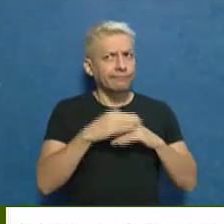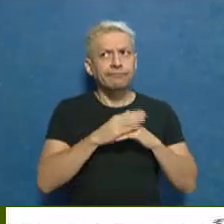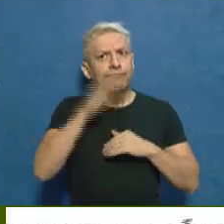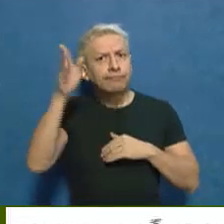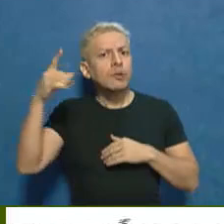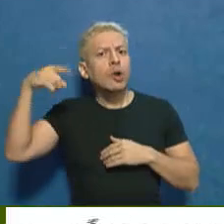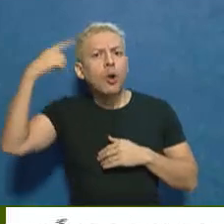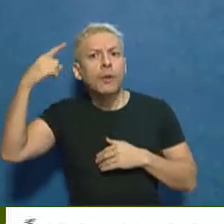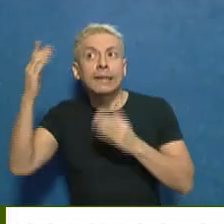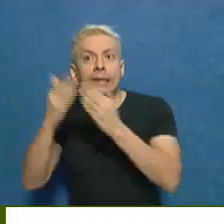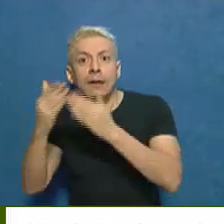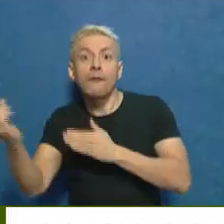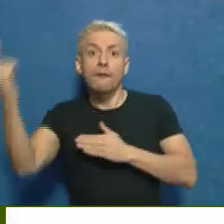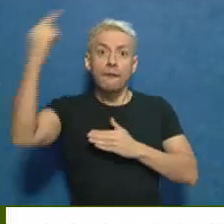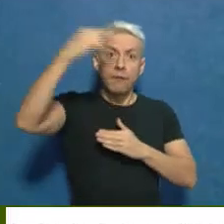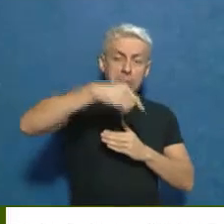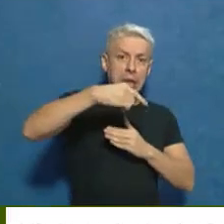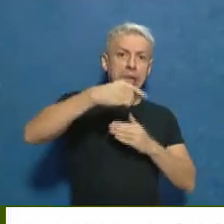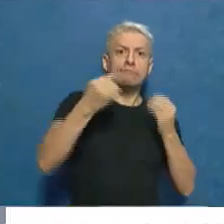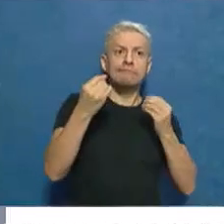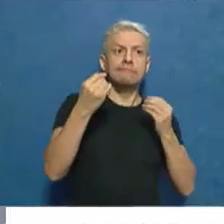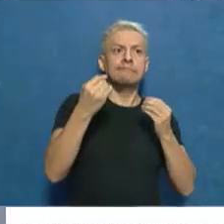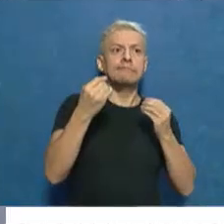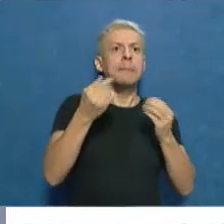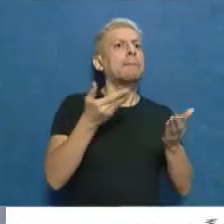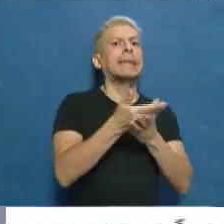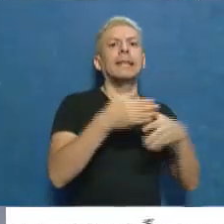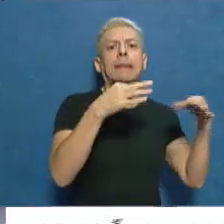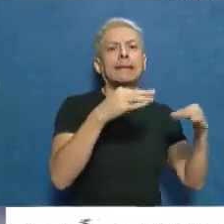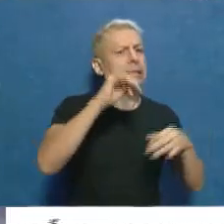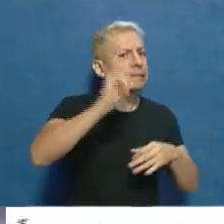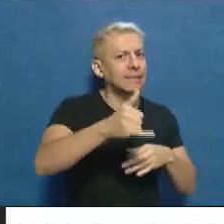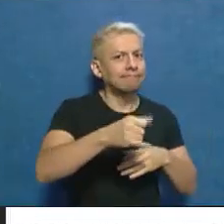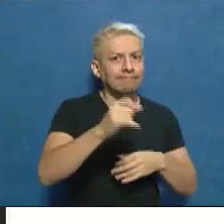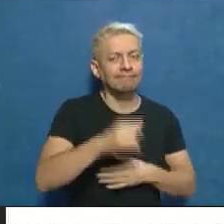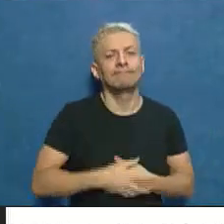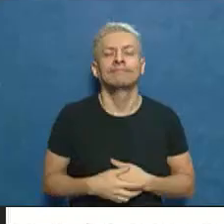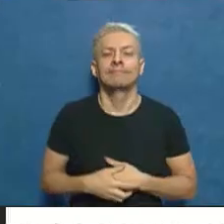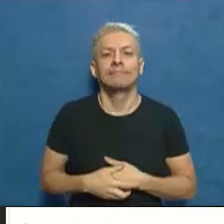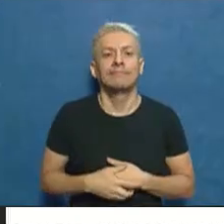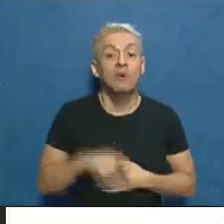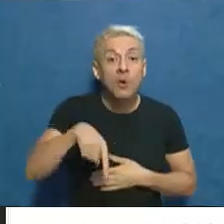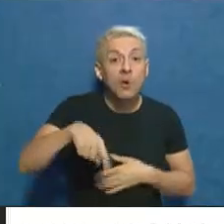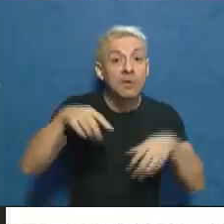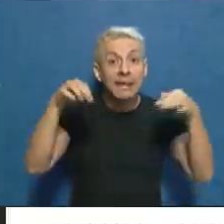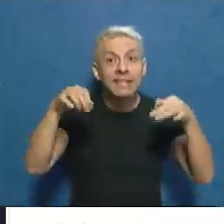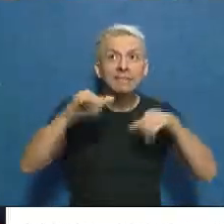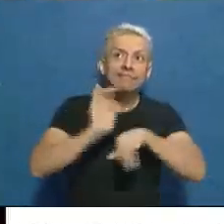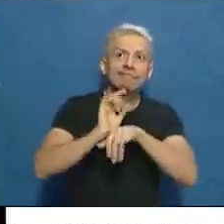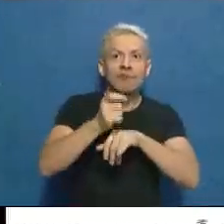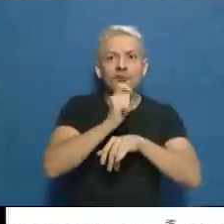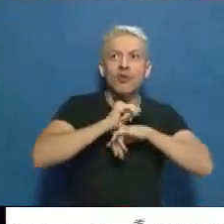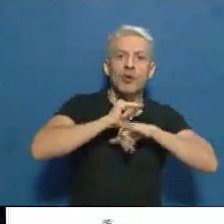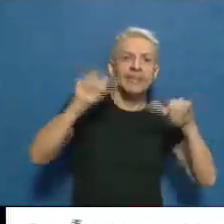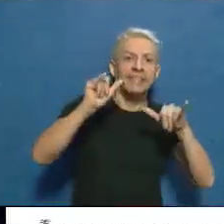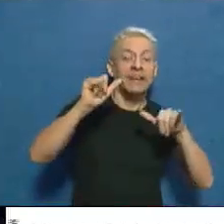volvió después de varios meses, lo primero que hizo en Buenos Aires es pedir milanesa. Y justamente hoy la milanesa es noticia no solo porque este lunes